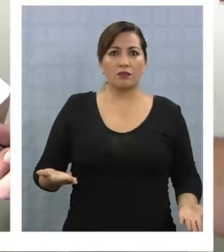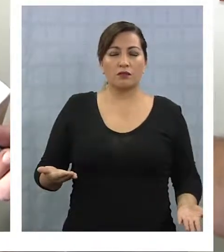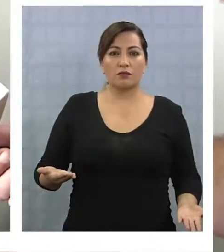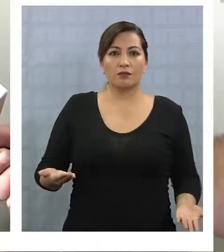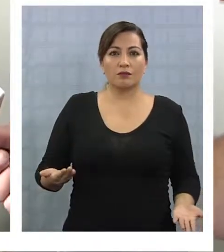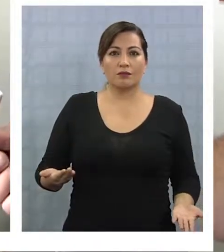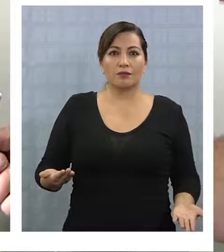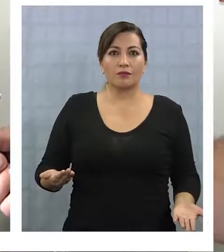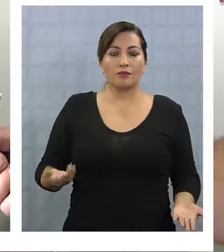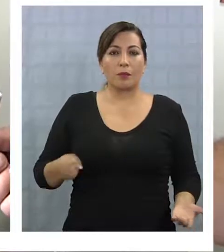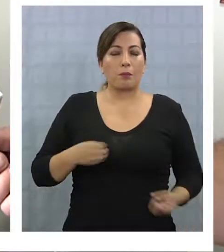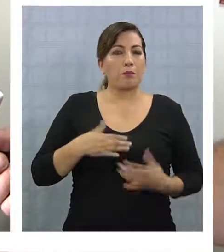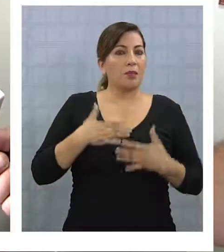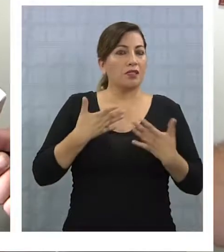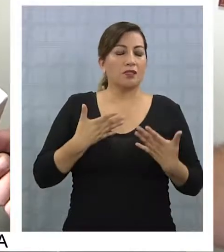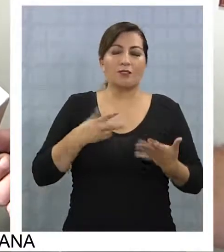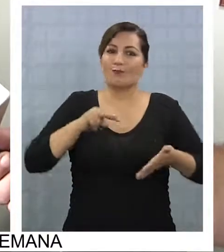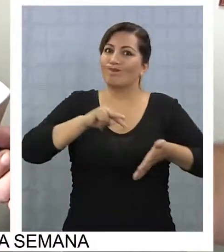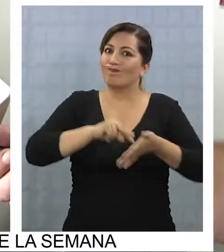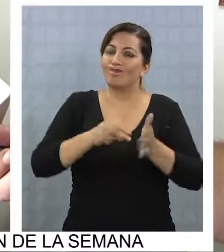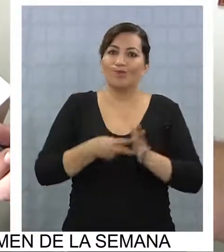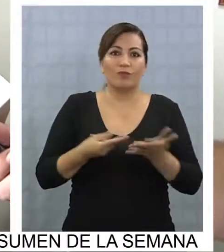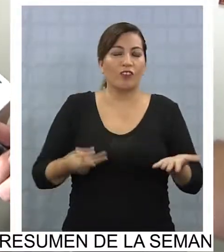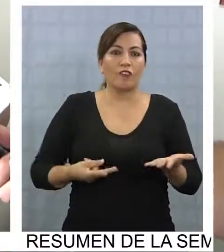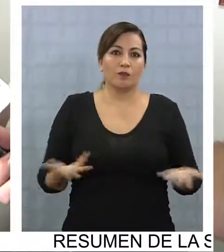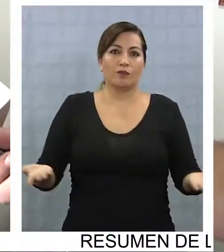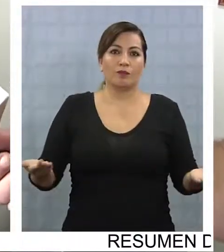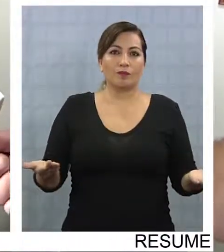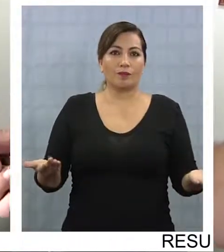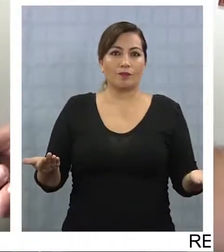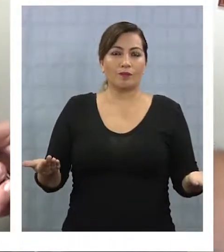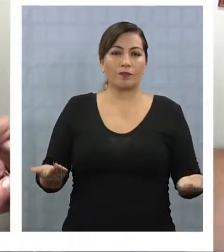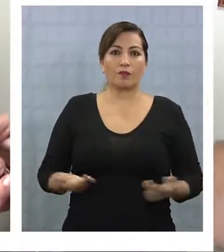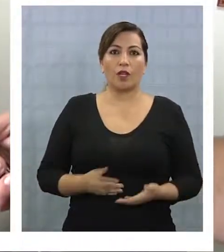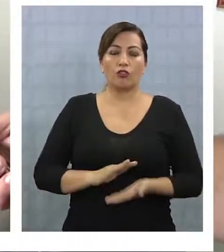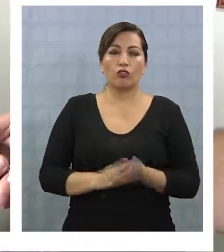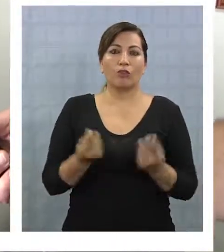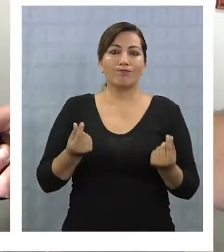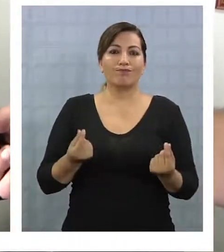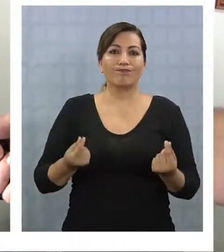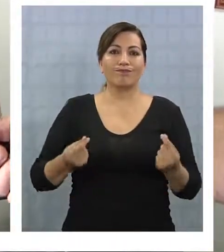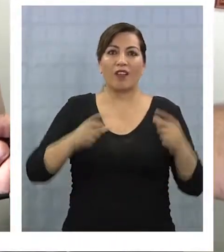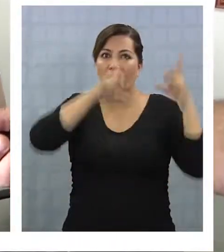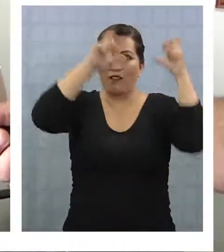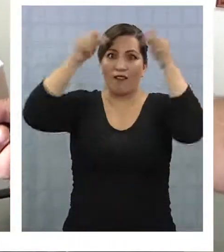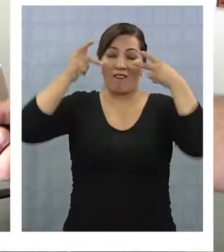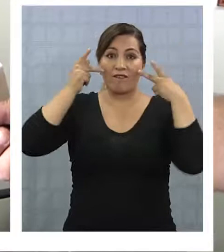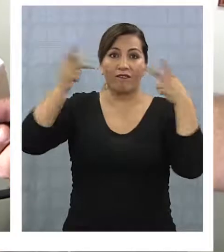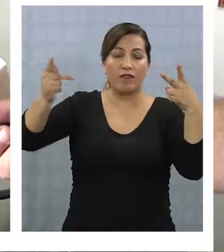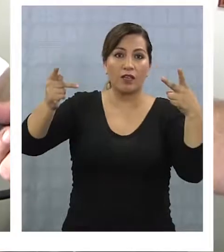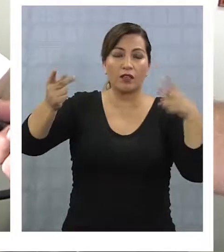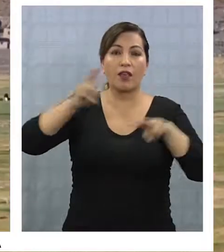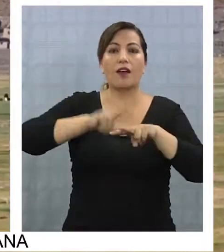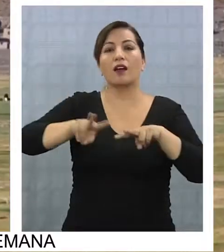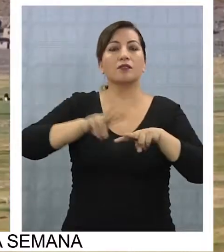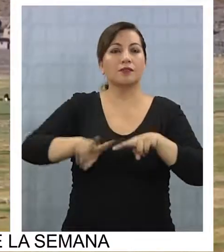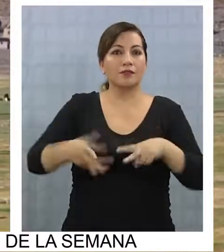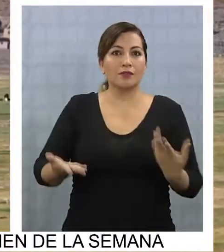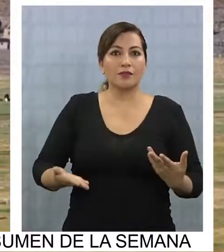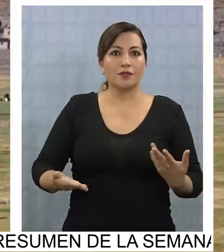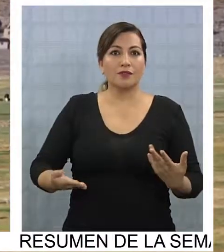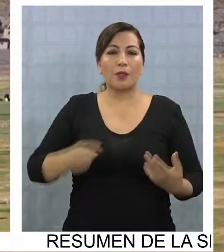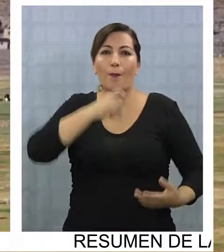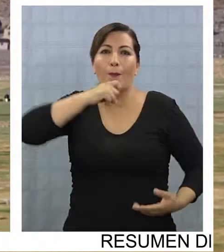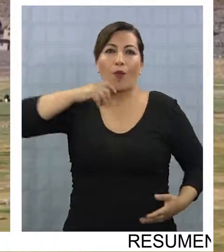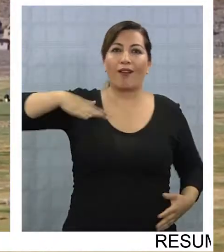fuerte, en realidad nos sentimos bastante perjudicados porque se nos mermó todos los tours que nosotros generalmente hacemos, todo